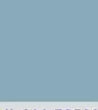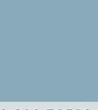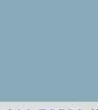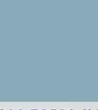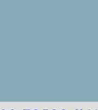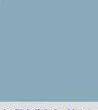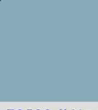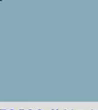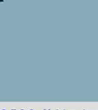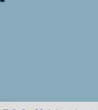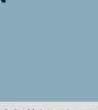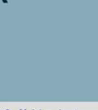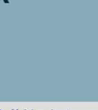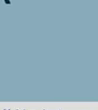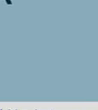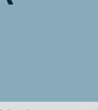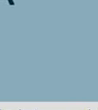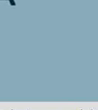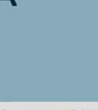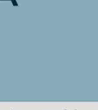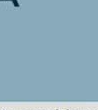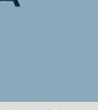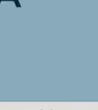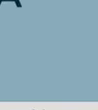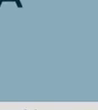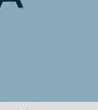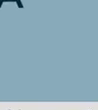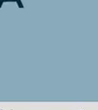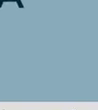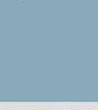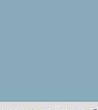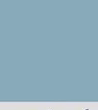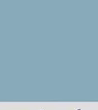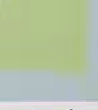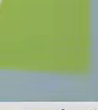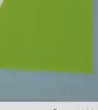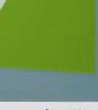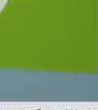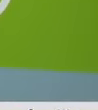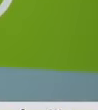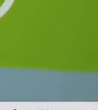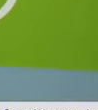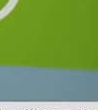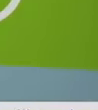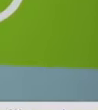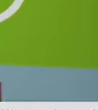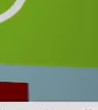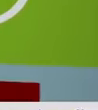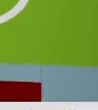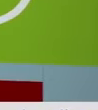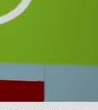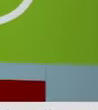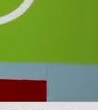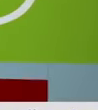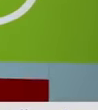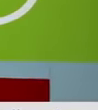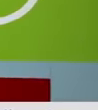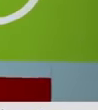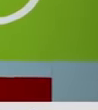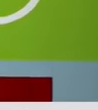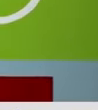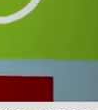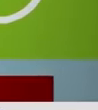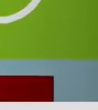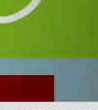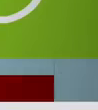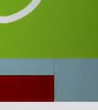Convivir con la COVID-19 requiere de la apropiación de un nuevo código de vida. Usa el nasobuco como otra prenda de